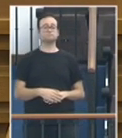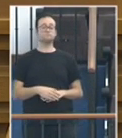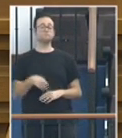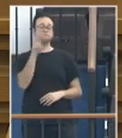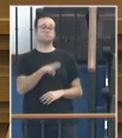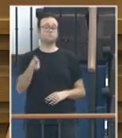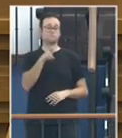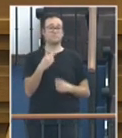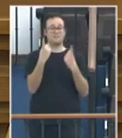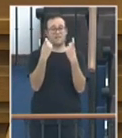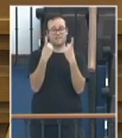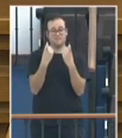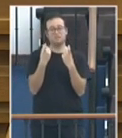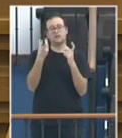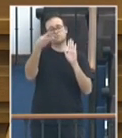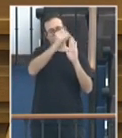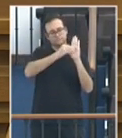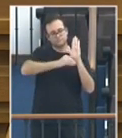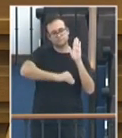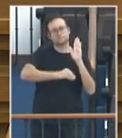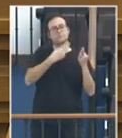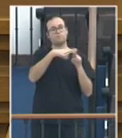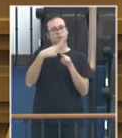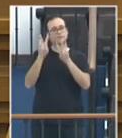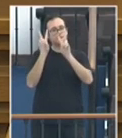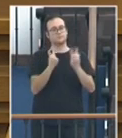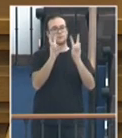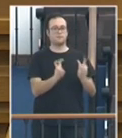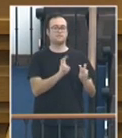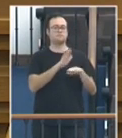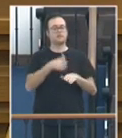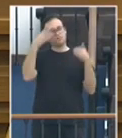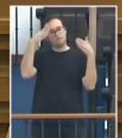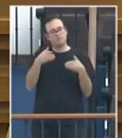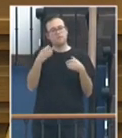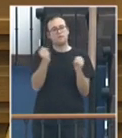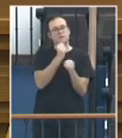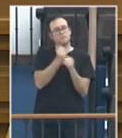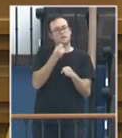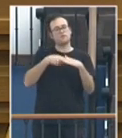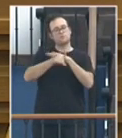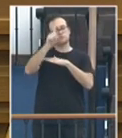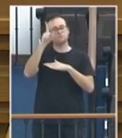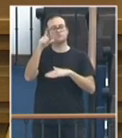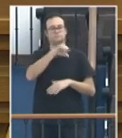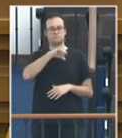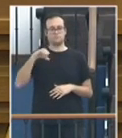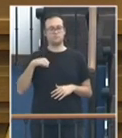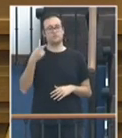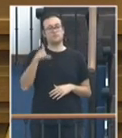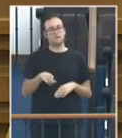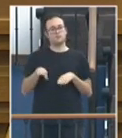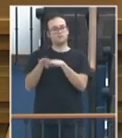todos los esfuerzos en el desarrollo de políticas encaminadas a fomentar el empleo y el emprendimiento, la educación para la igualdad de oportunidades,